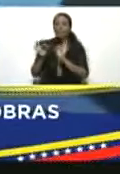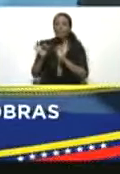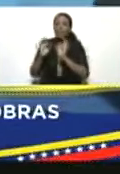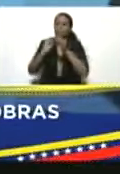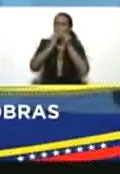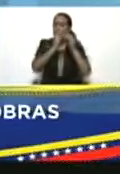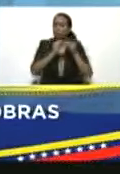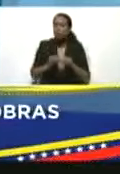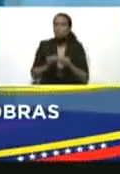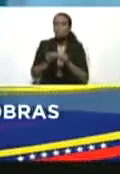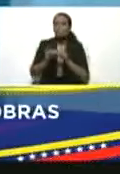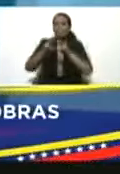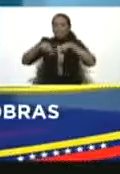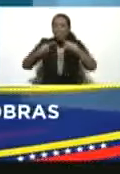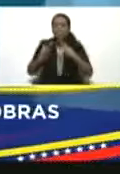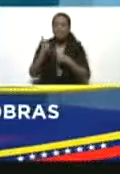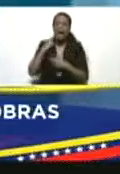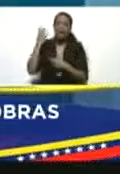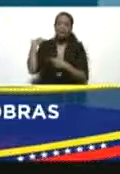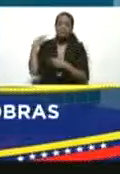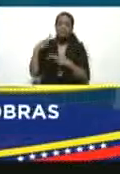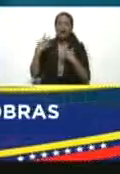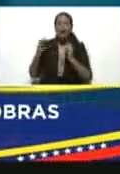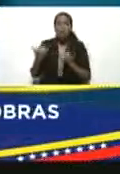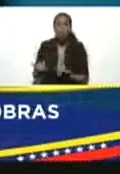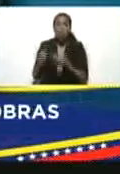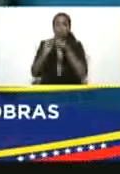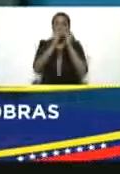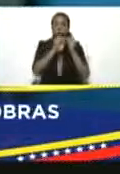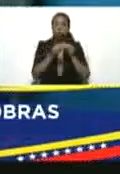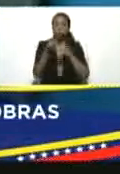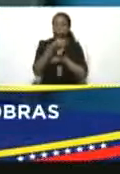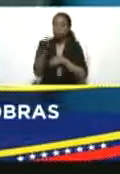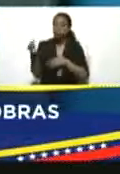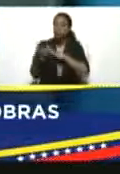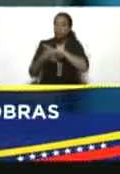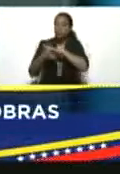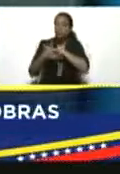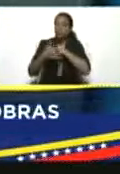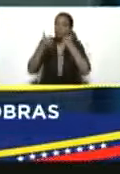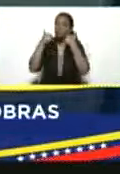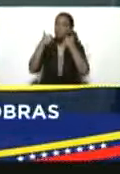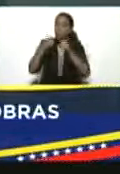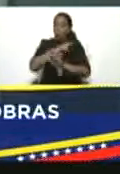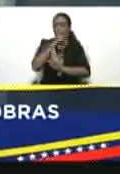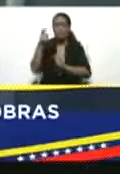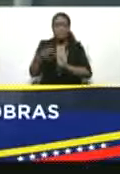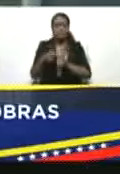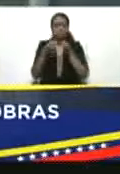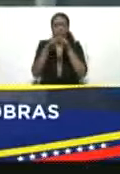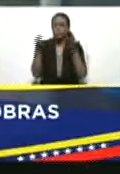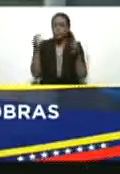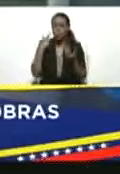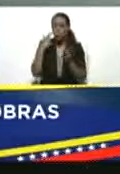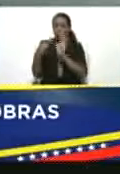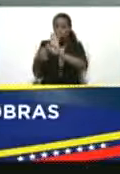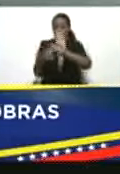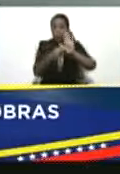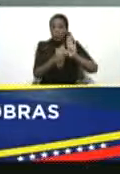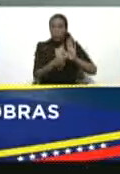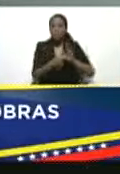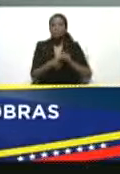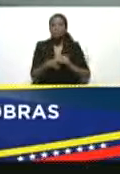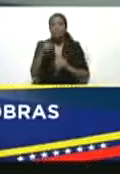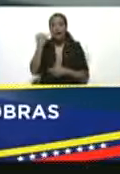rehabilitado remodelado está equipado con equipos de punta de alta tecnología como usted puede ver tenemos